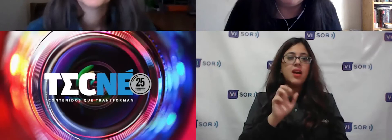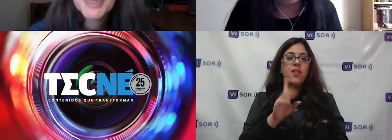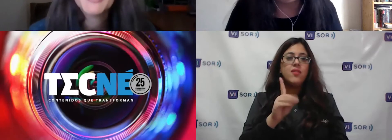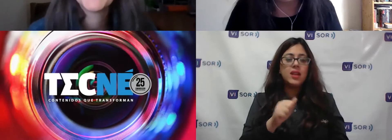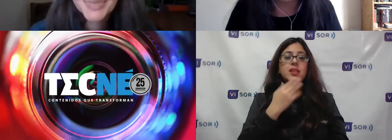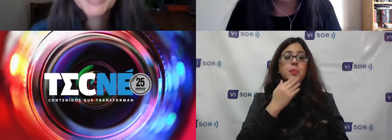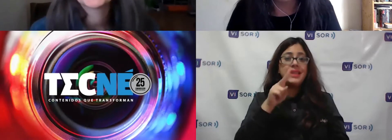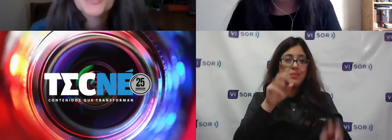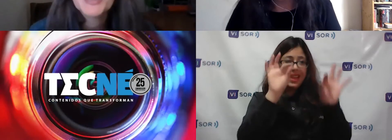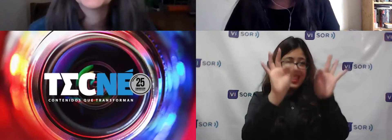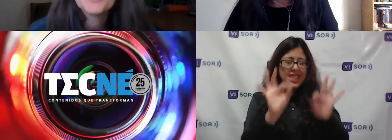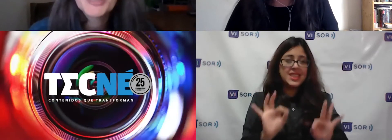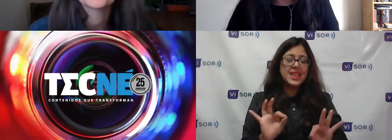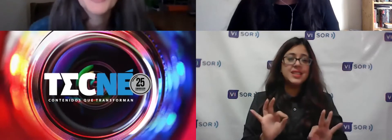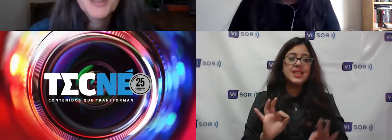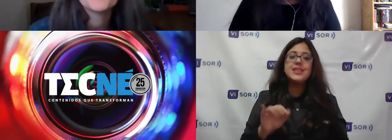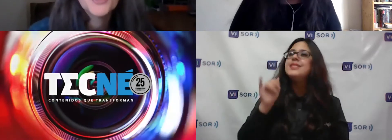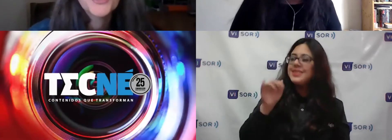detalles se recuerda